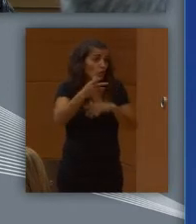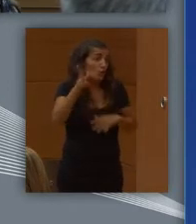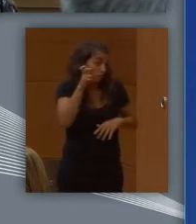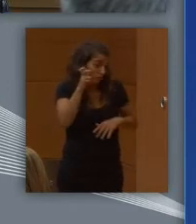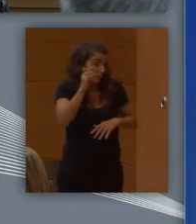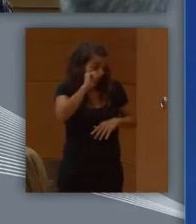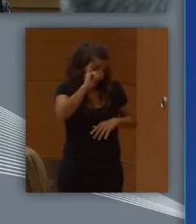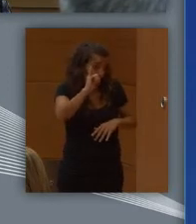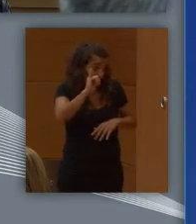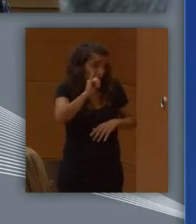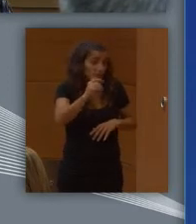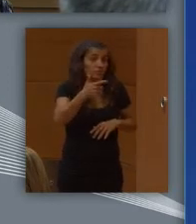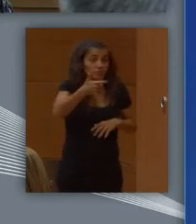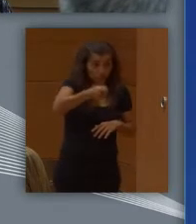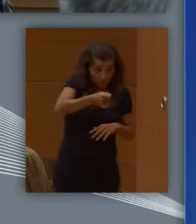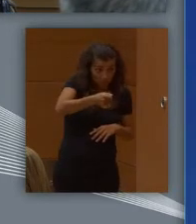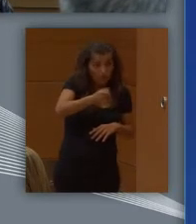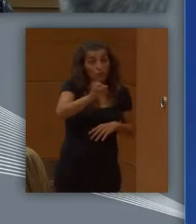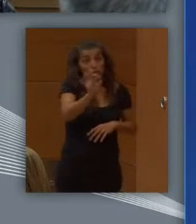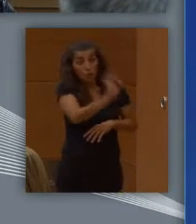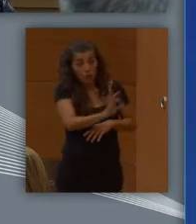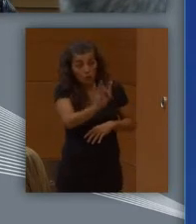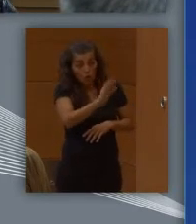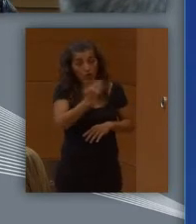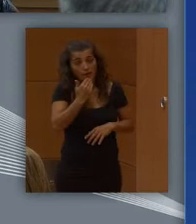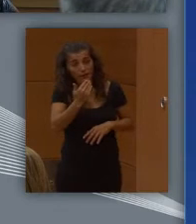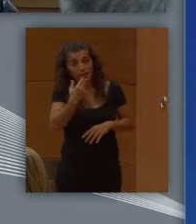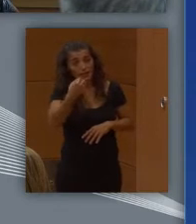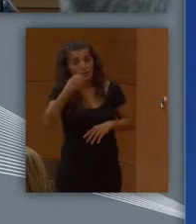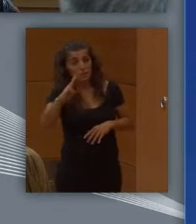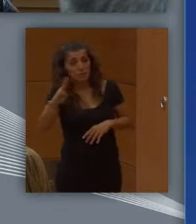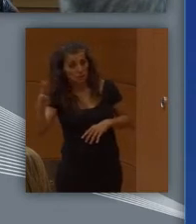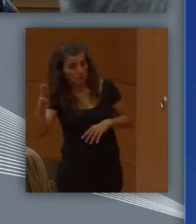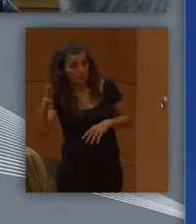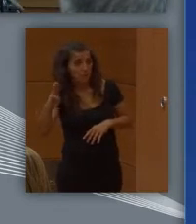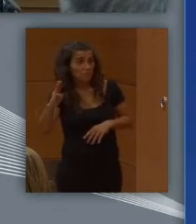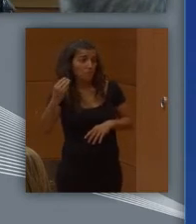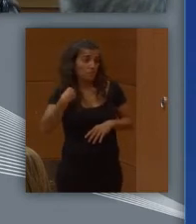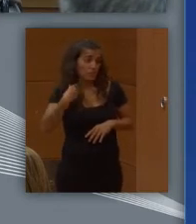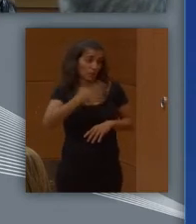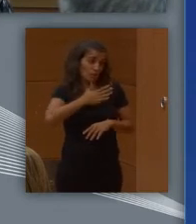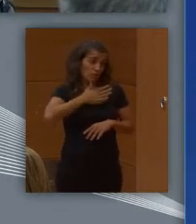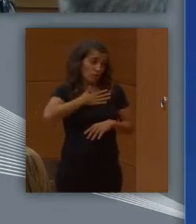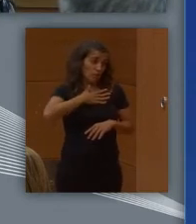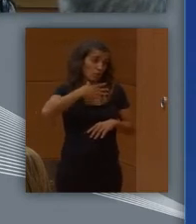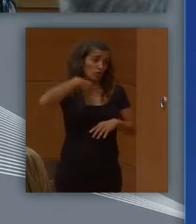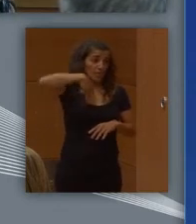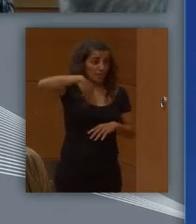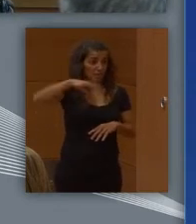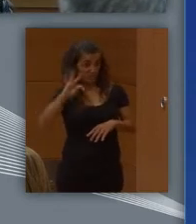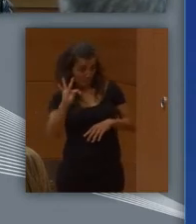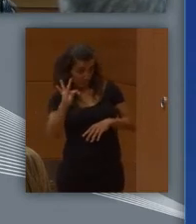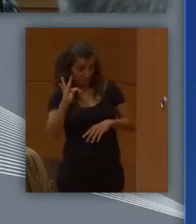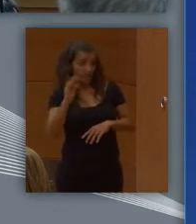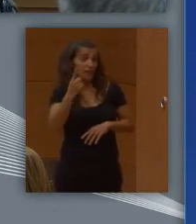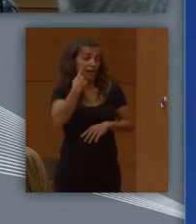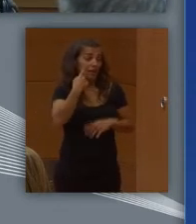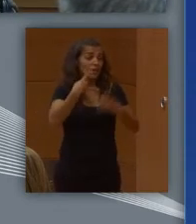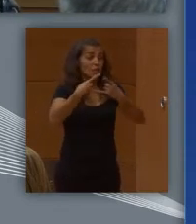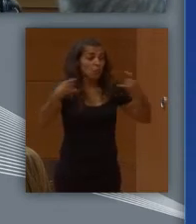pulsador, o también a través de las aplicaciones que desplegamos por parte de la EMT. A través de Bluetooth podemos activar